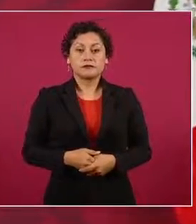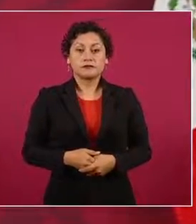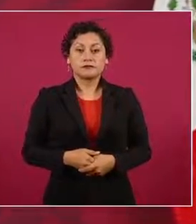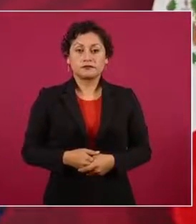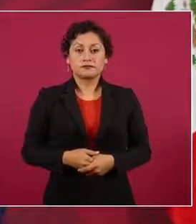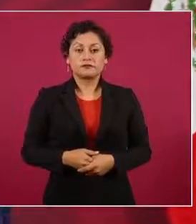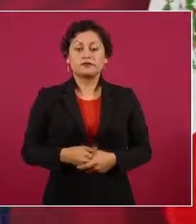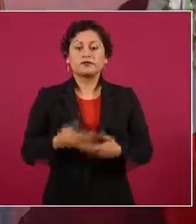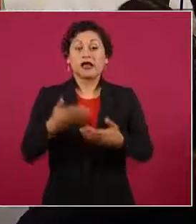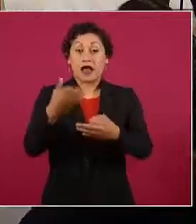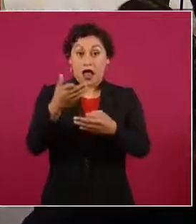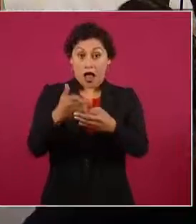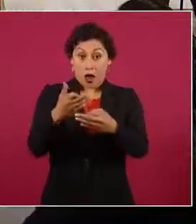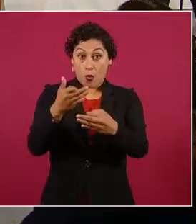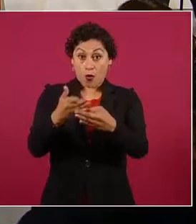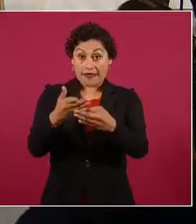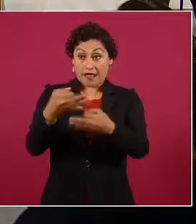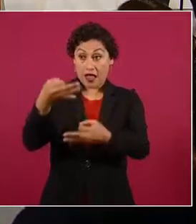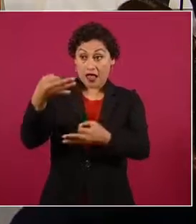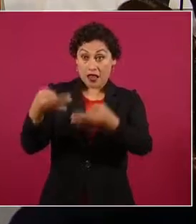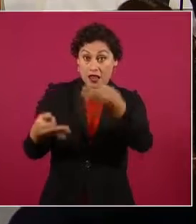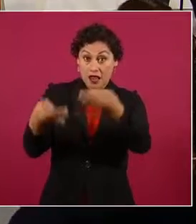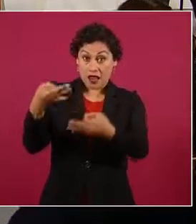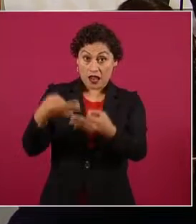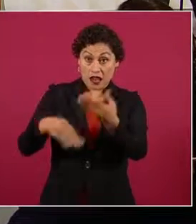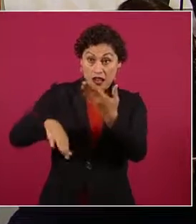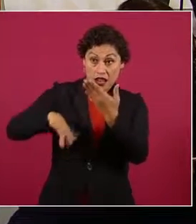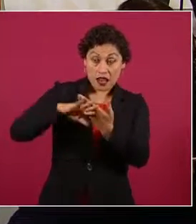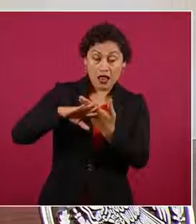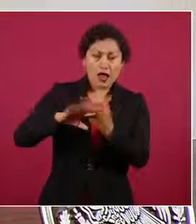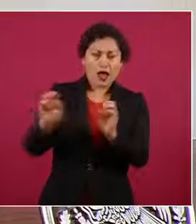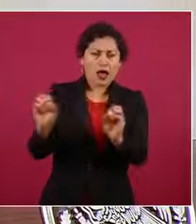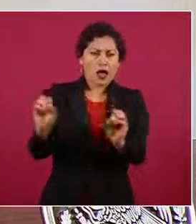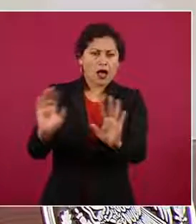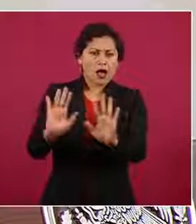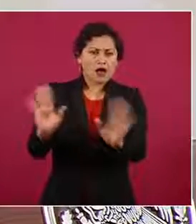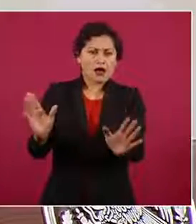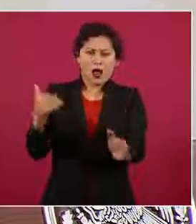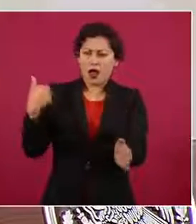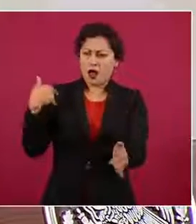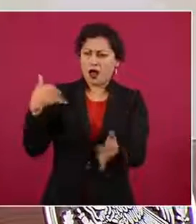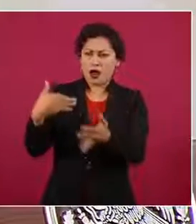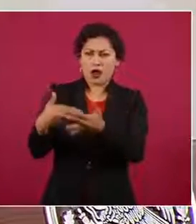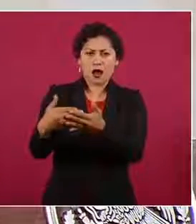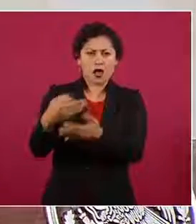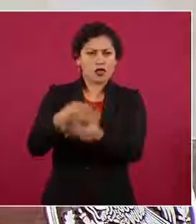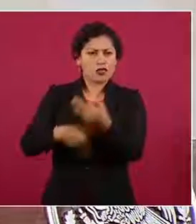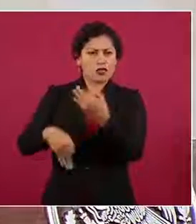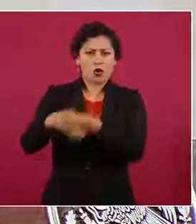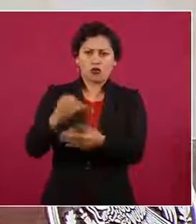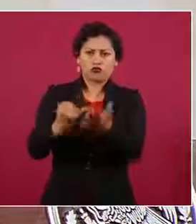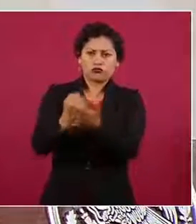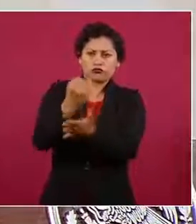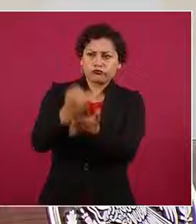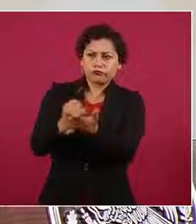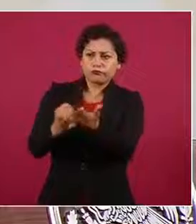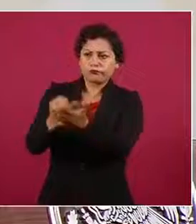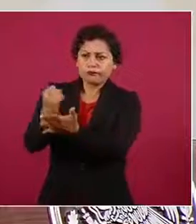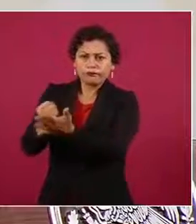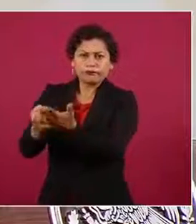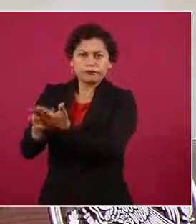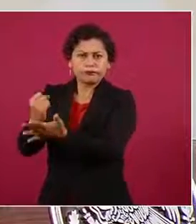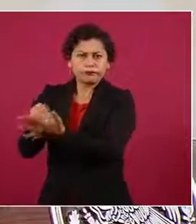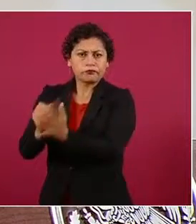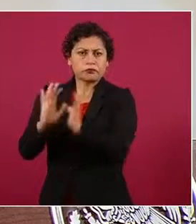amparos, todos se cumplieron y hay autorización del INAH en todos los